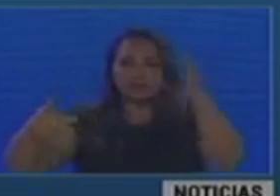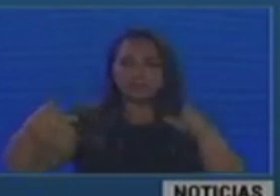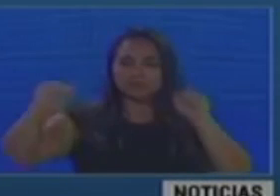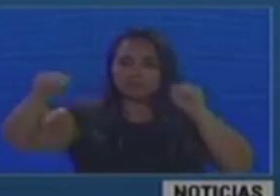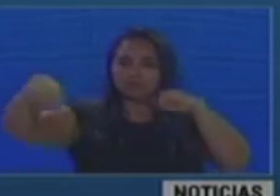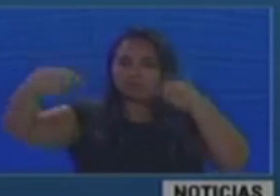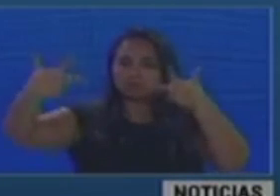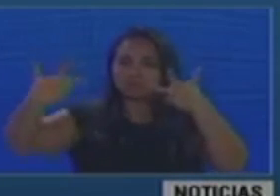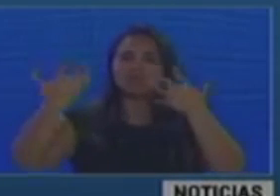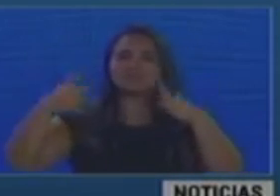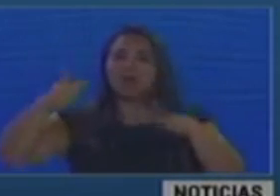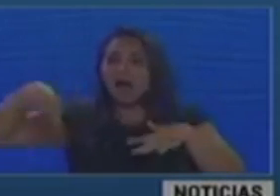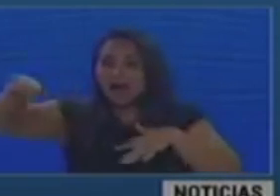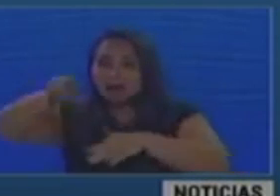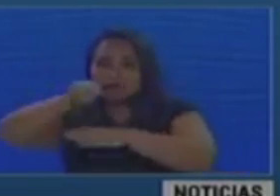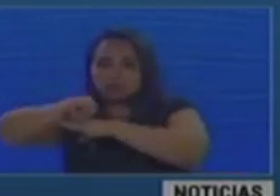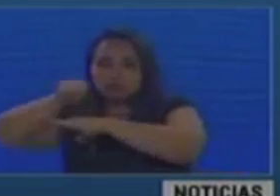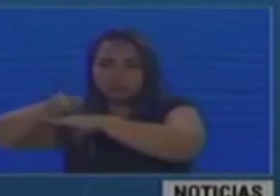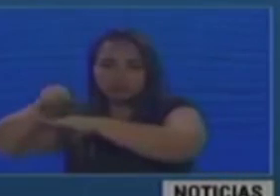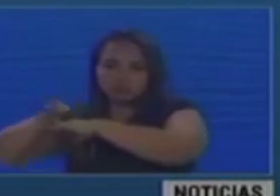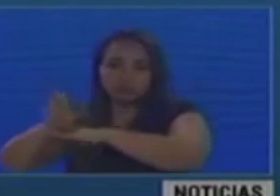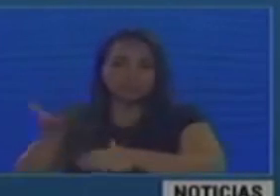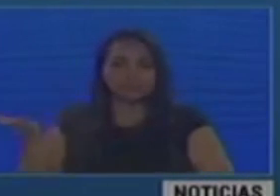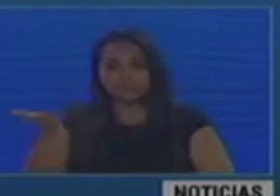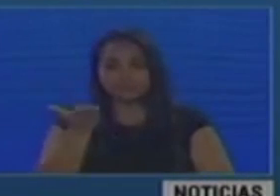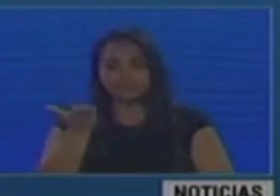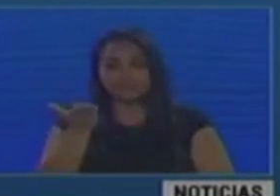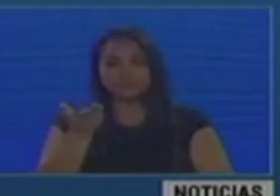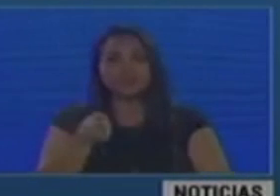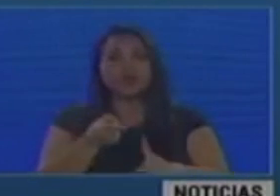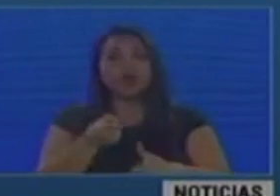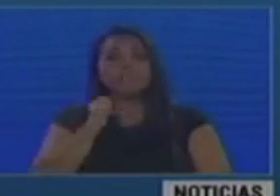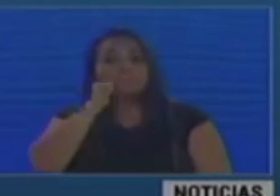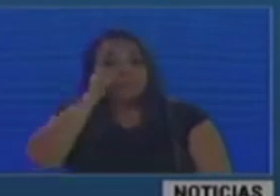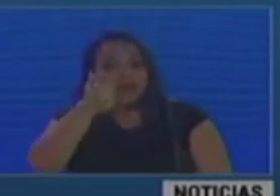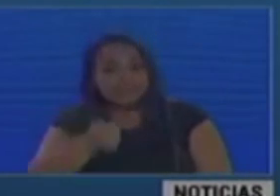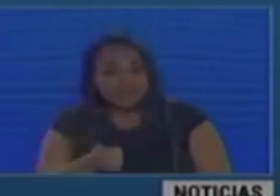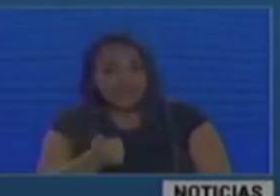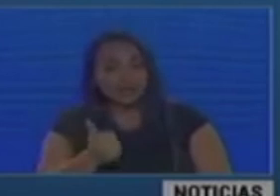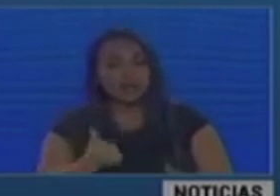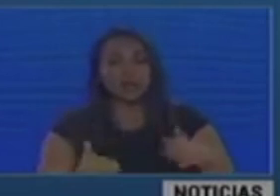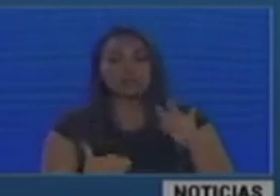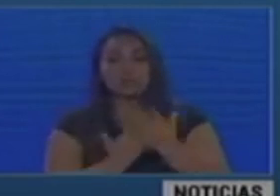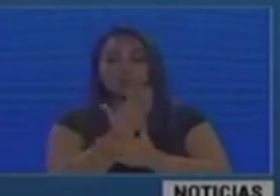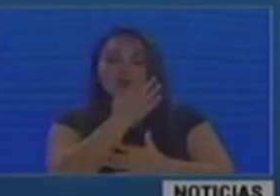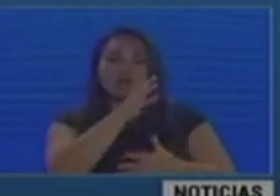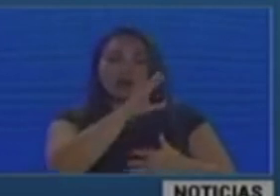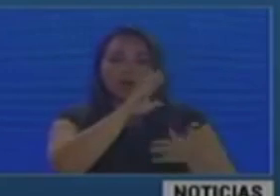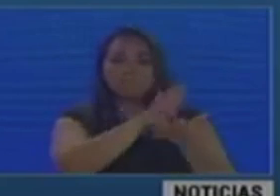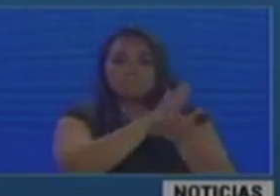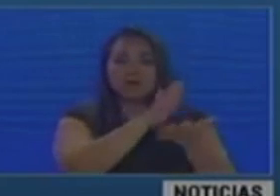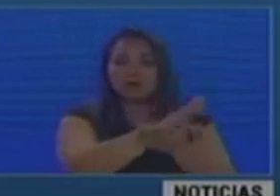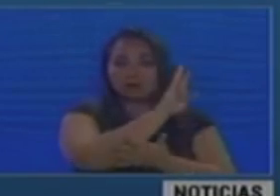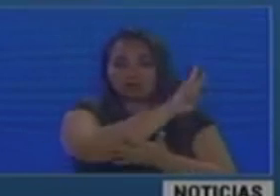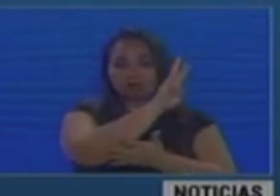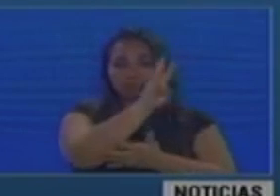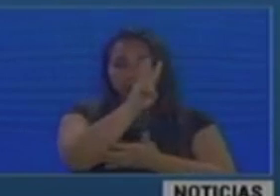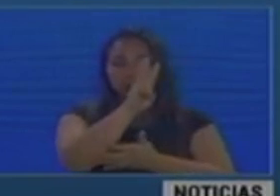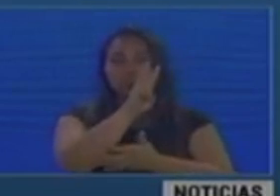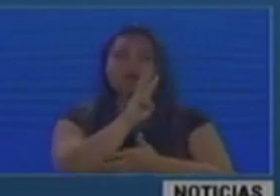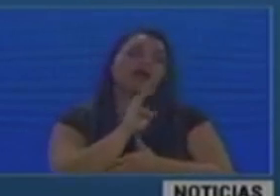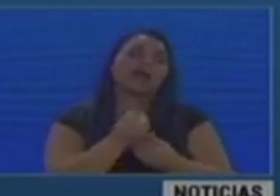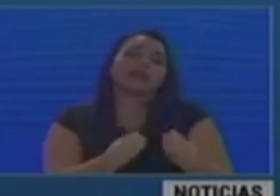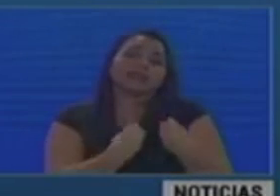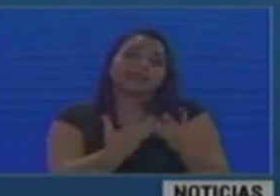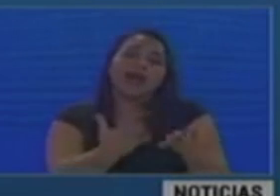las personas. Un punto importante es que a partir de mañana, en una página que establece el Club Rotario, los Clubes Rotarios de